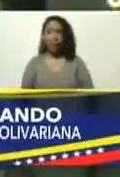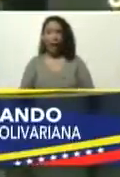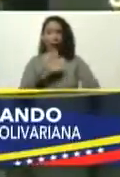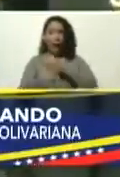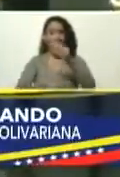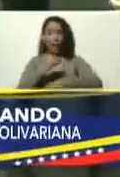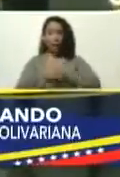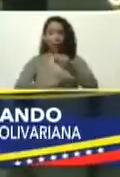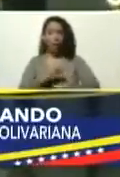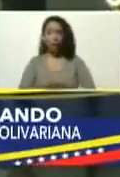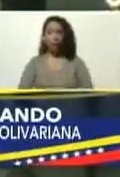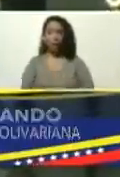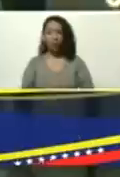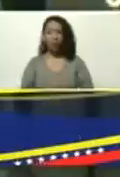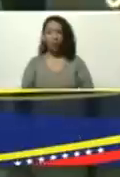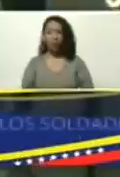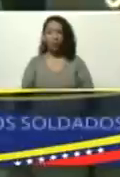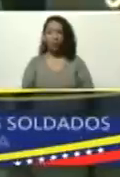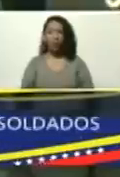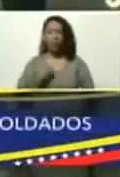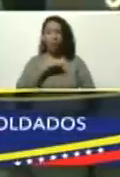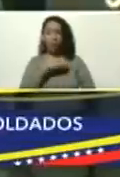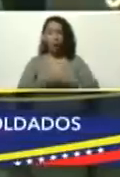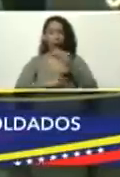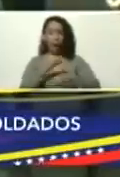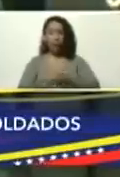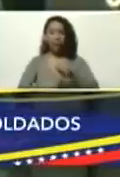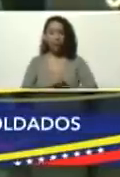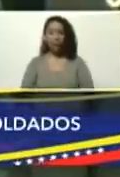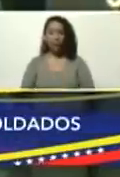conformado, hemos conformado